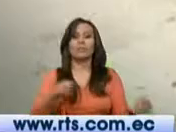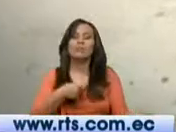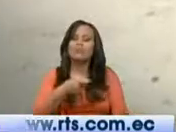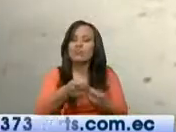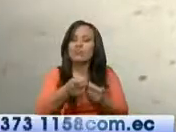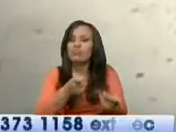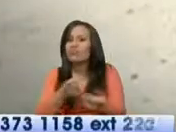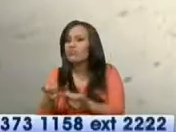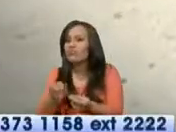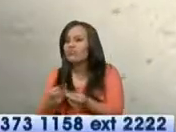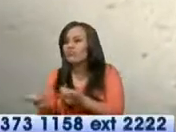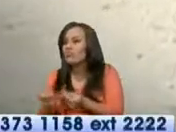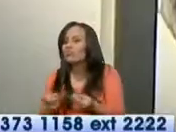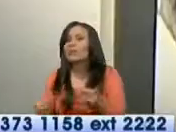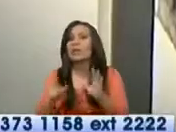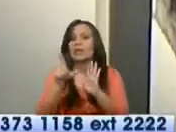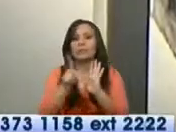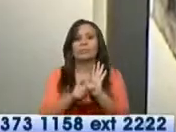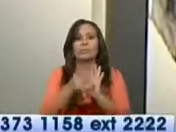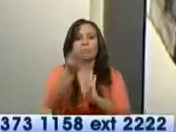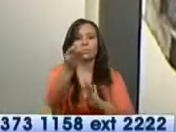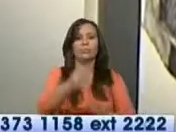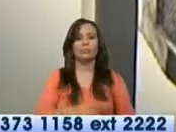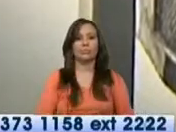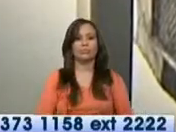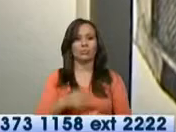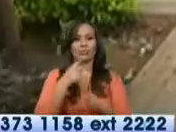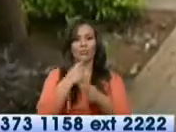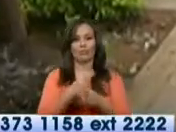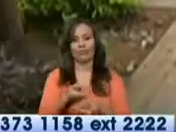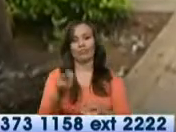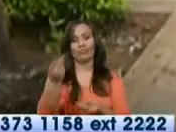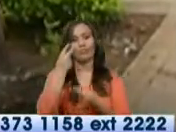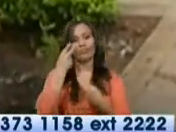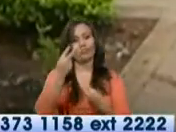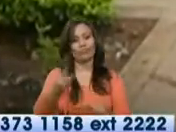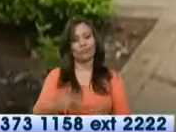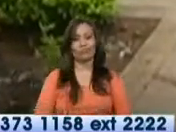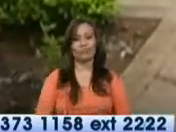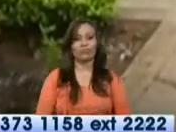cachinerías reducen este tipo de delitos. Informó Luxuela Salazar.